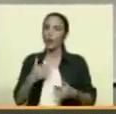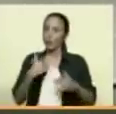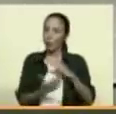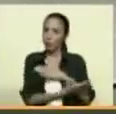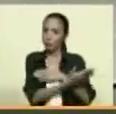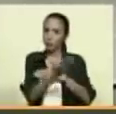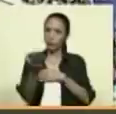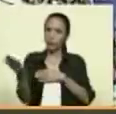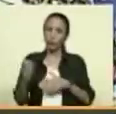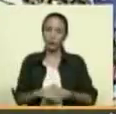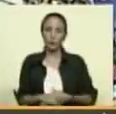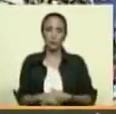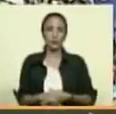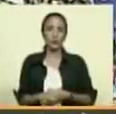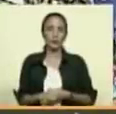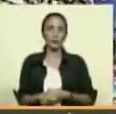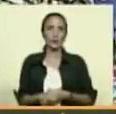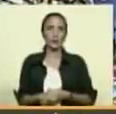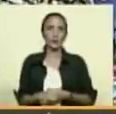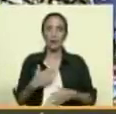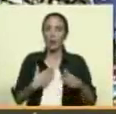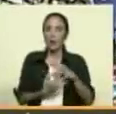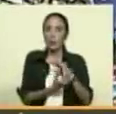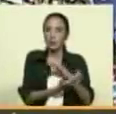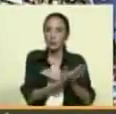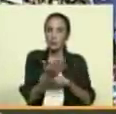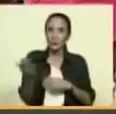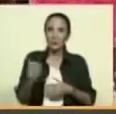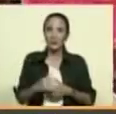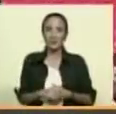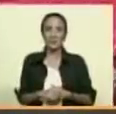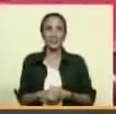traer. Querida Barinas,